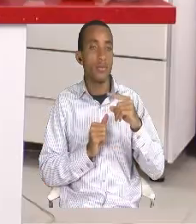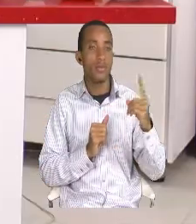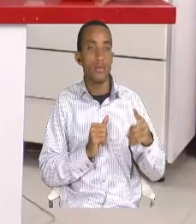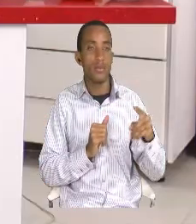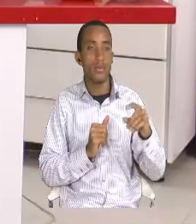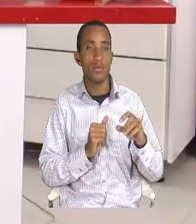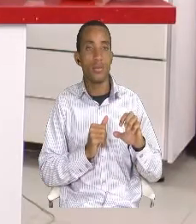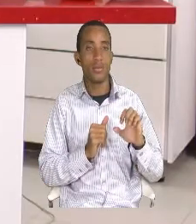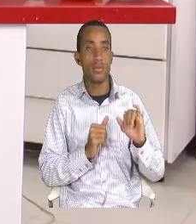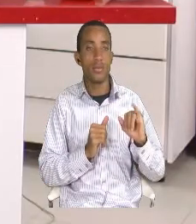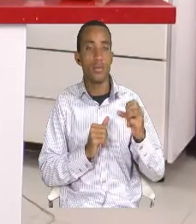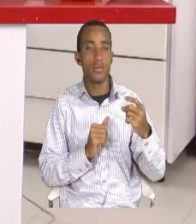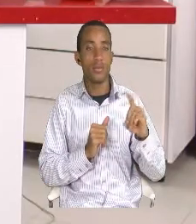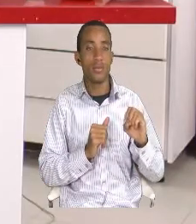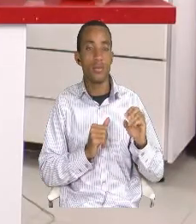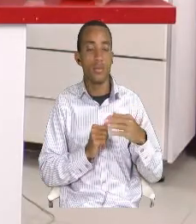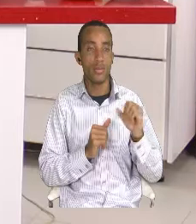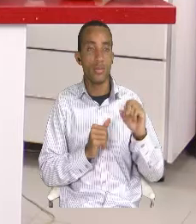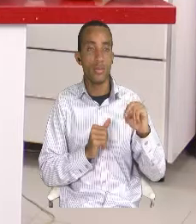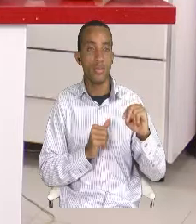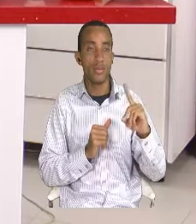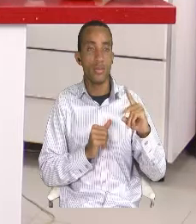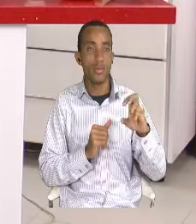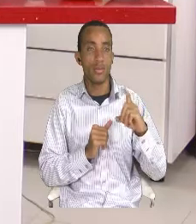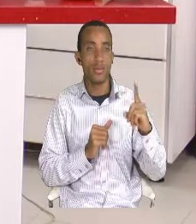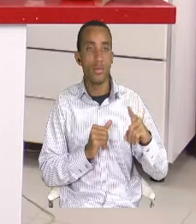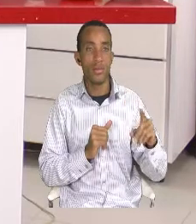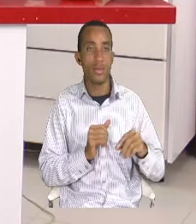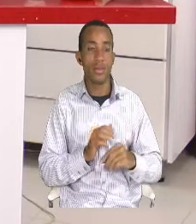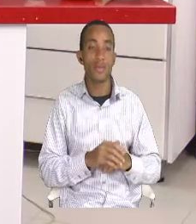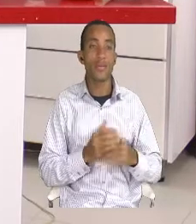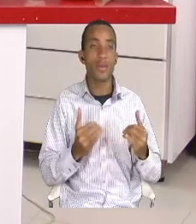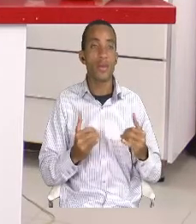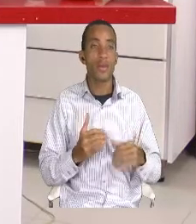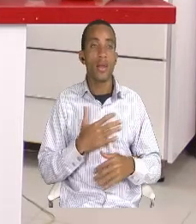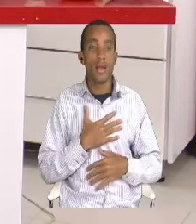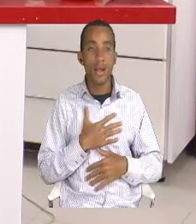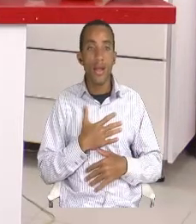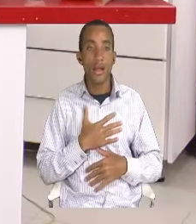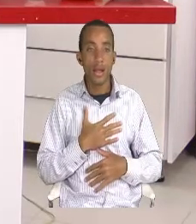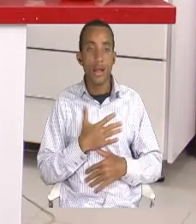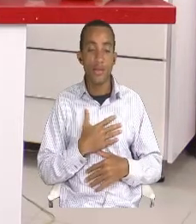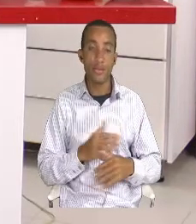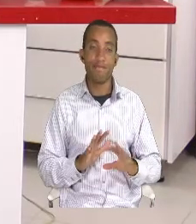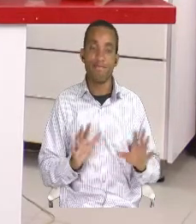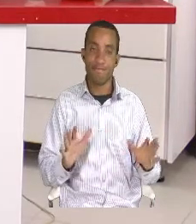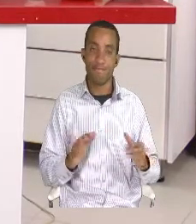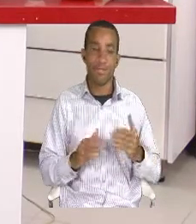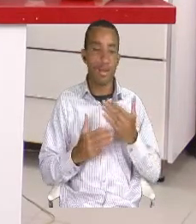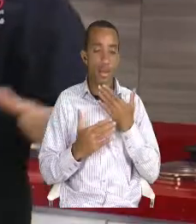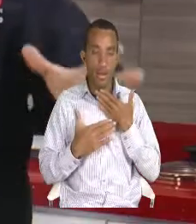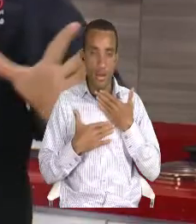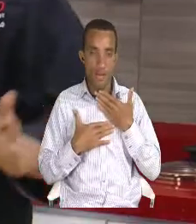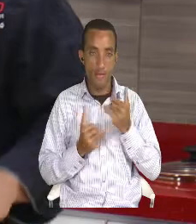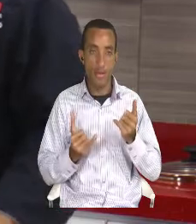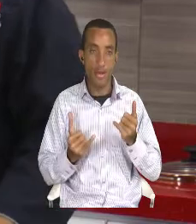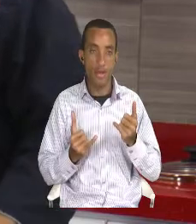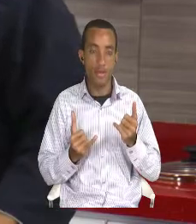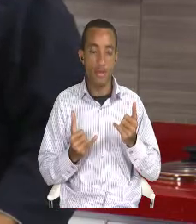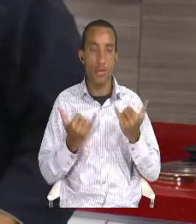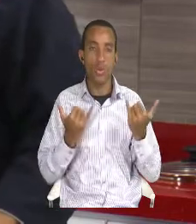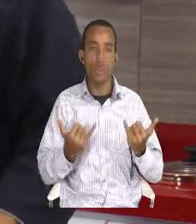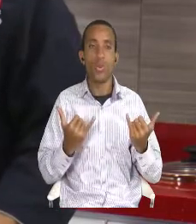con nosotros. Dios te bendiga, buenos días. ¿Cómo estás, Sergio? Bien, bien, gracias a Dios. Feliz de estar acá nuevamente con los televidentes, hoy con una